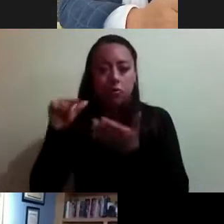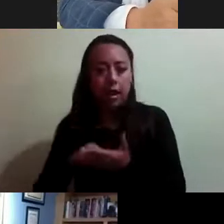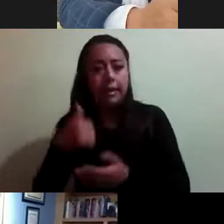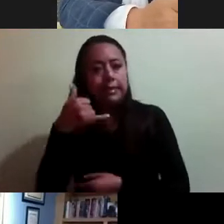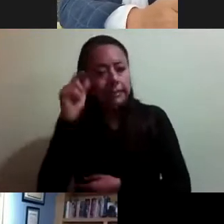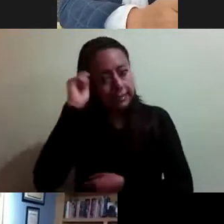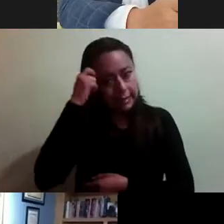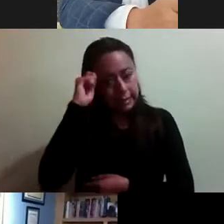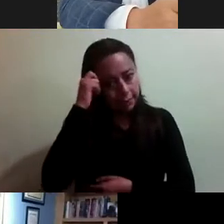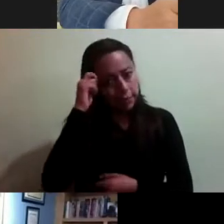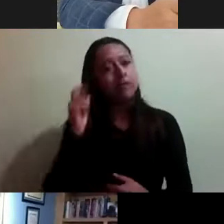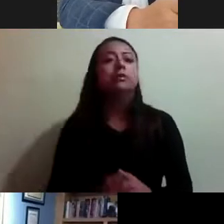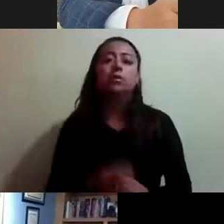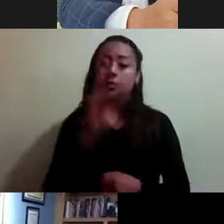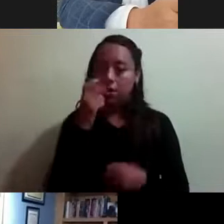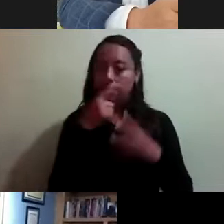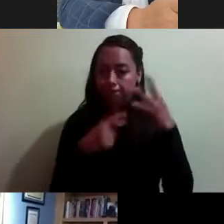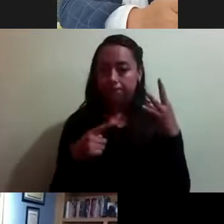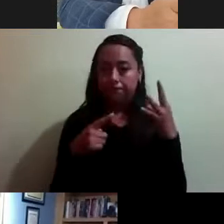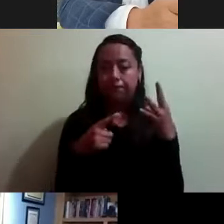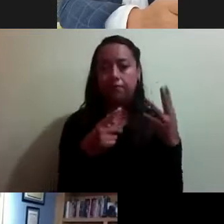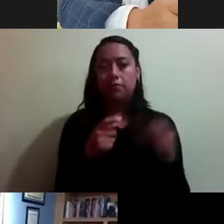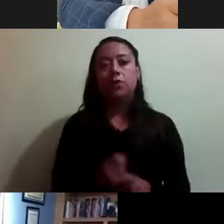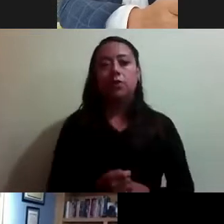Esos son los rubros